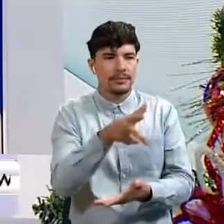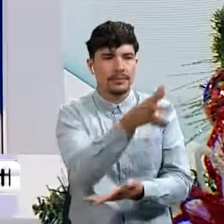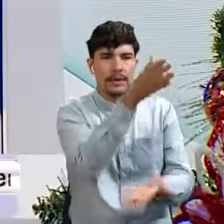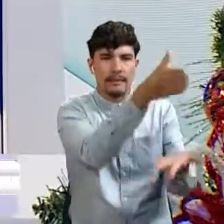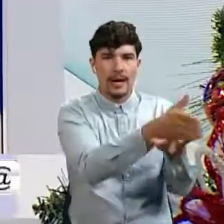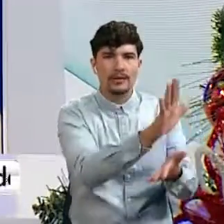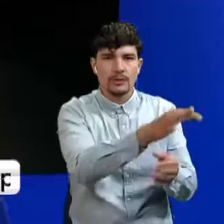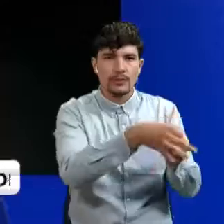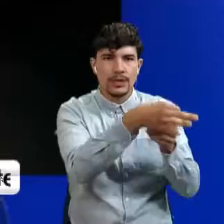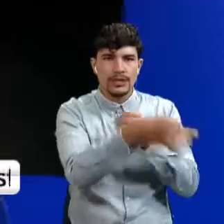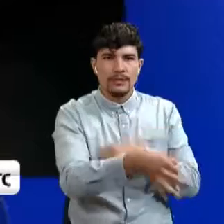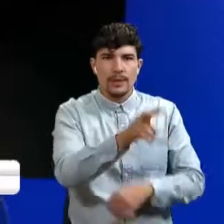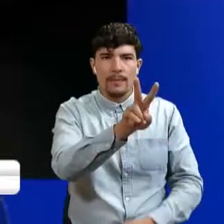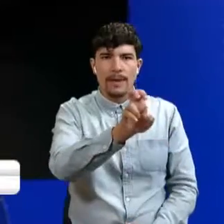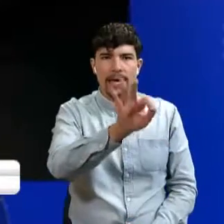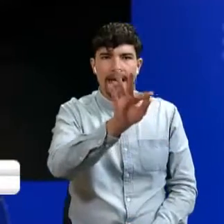Betas.